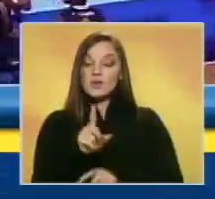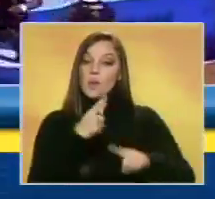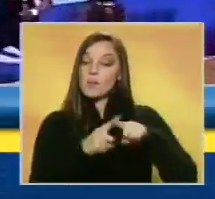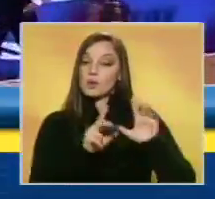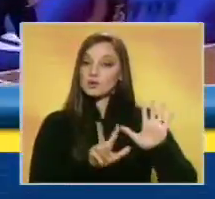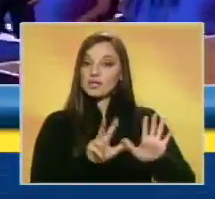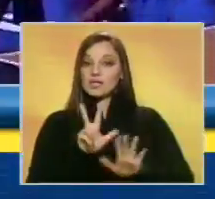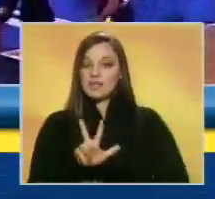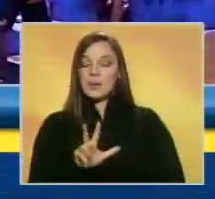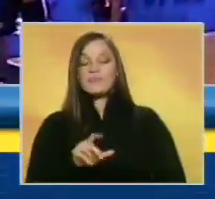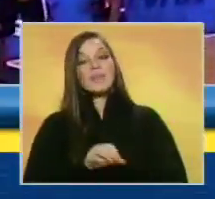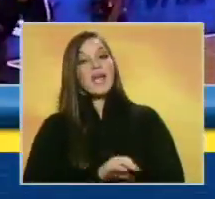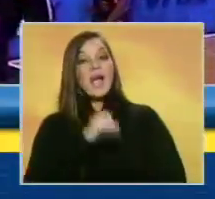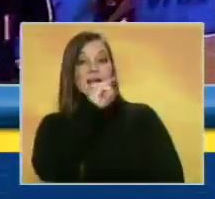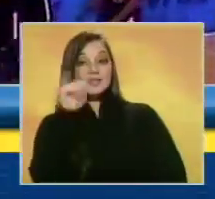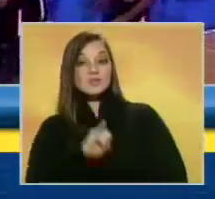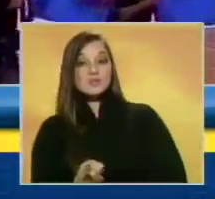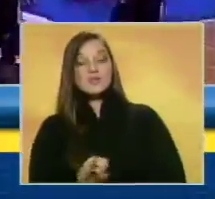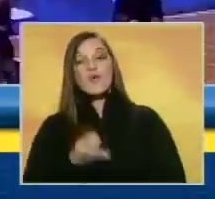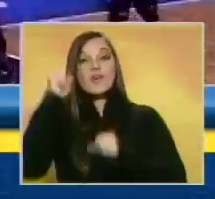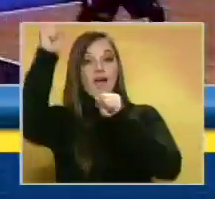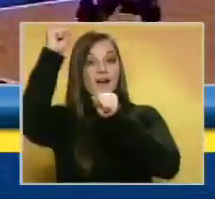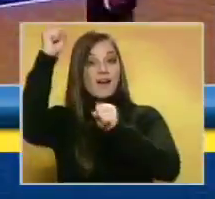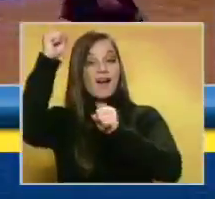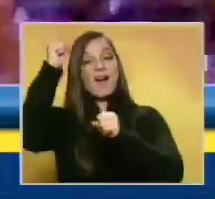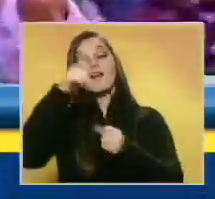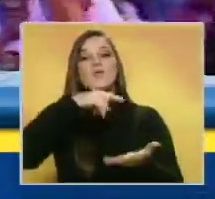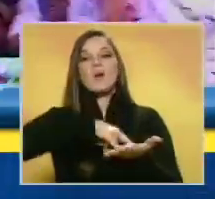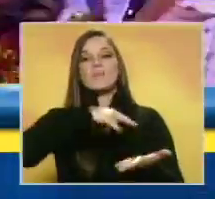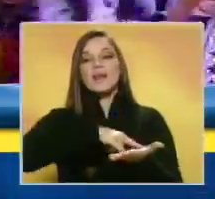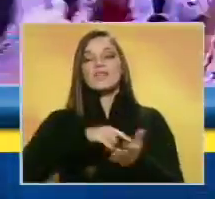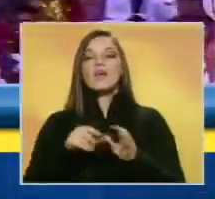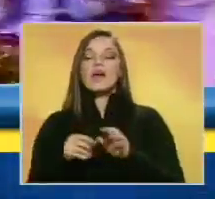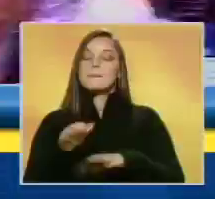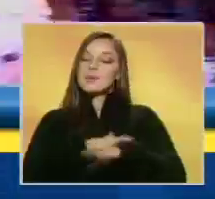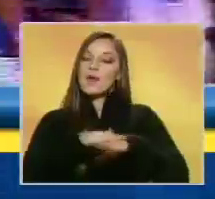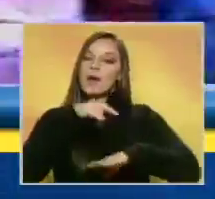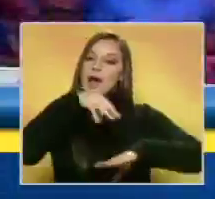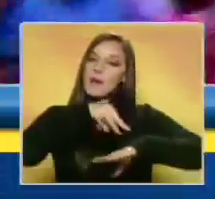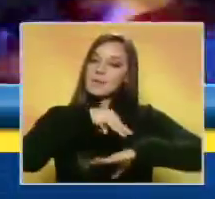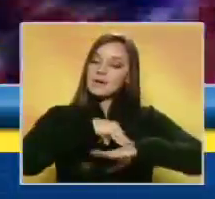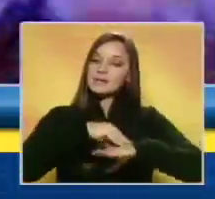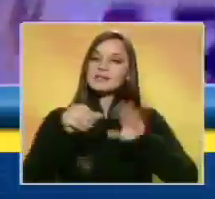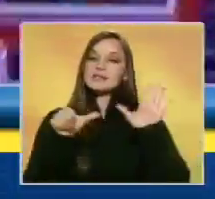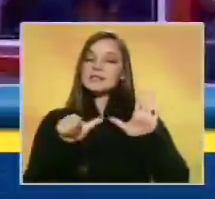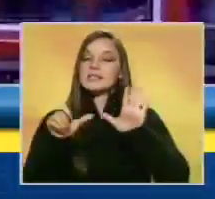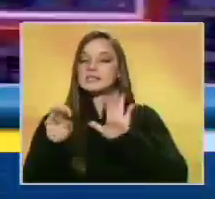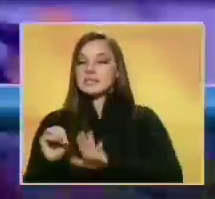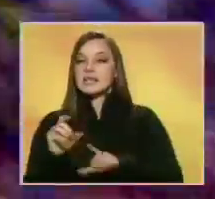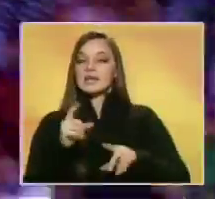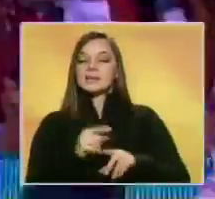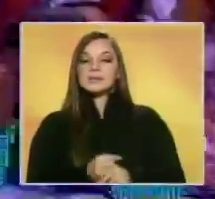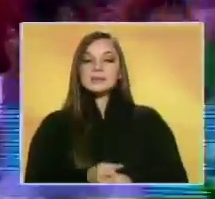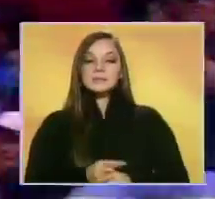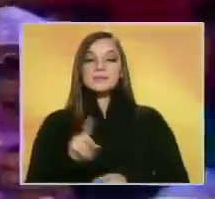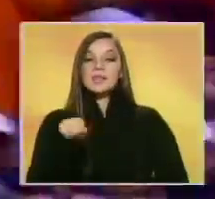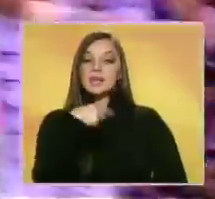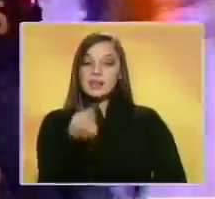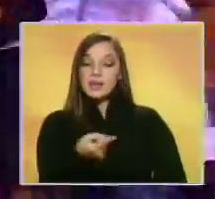91-83, Gaiteros del Zulia le ganó a Panteras de Miranda 70-69 y Cocodrilos de Caracas derrotó a Gigantes de